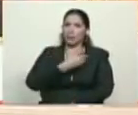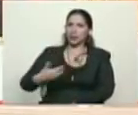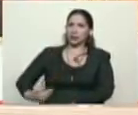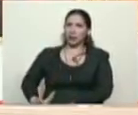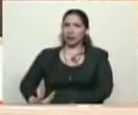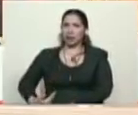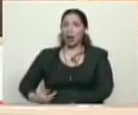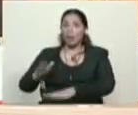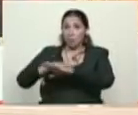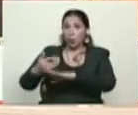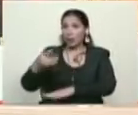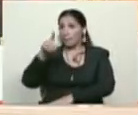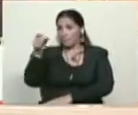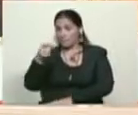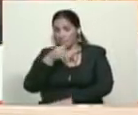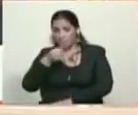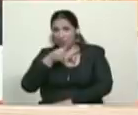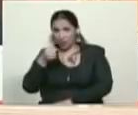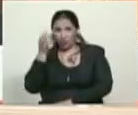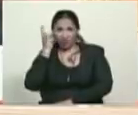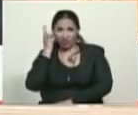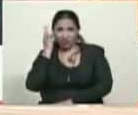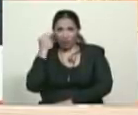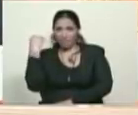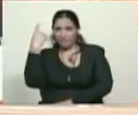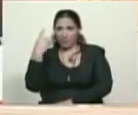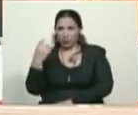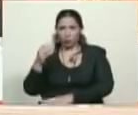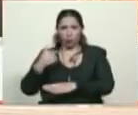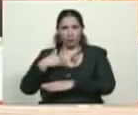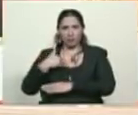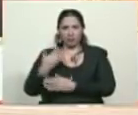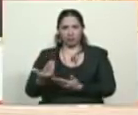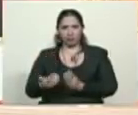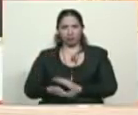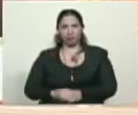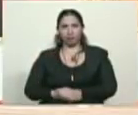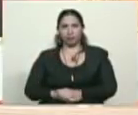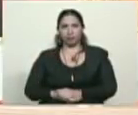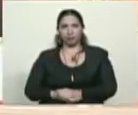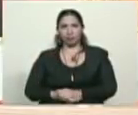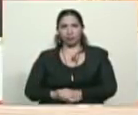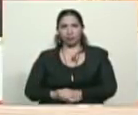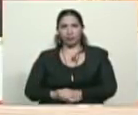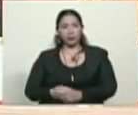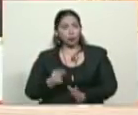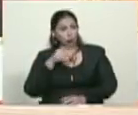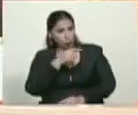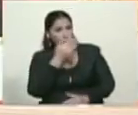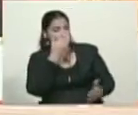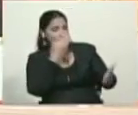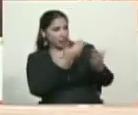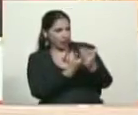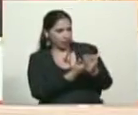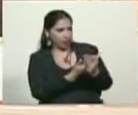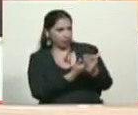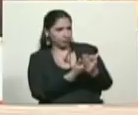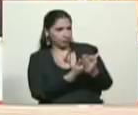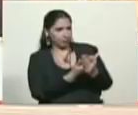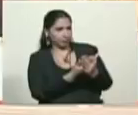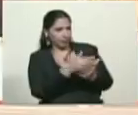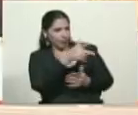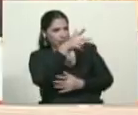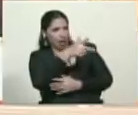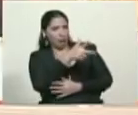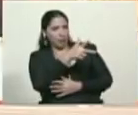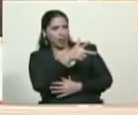me preguntó a mí, hay que saber por qué yo contesté eso. Si usted tuviera al frente de esa cámara